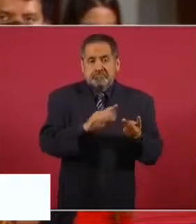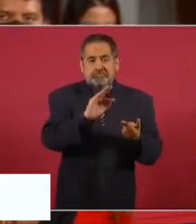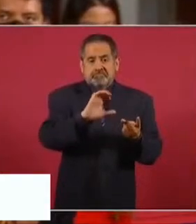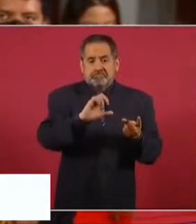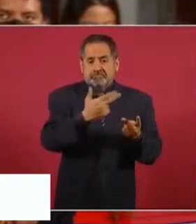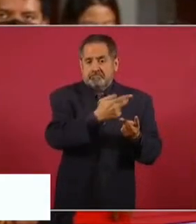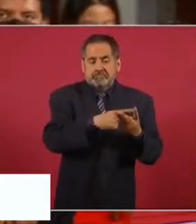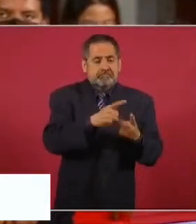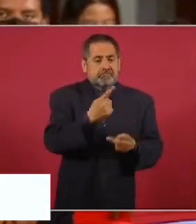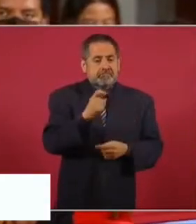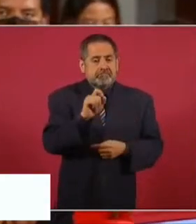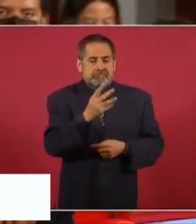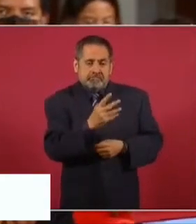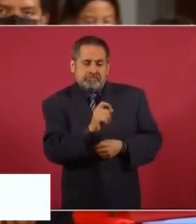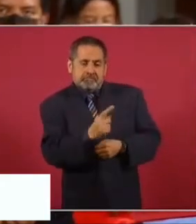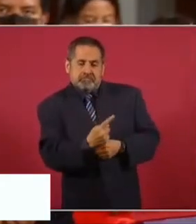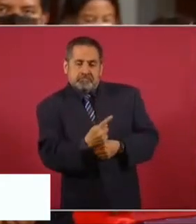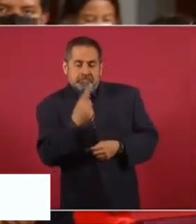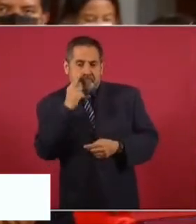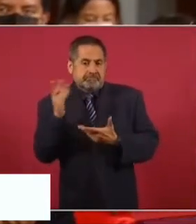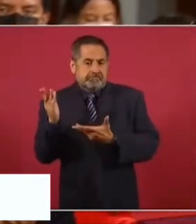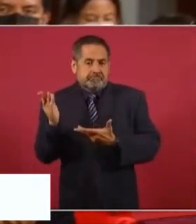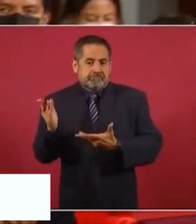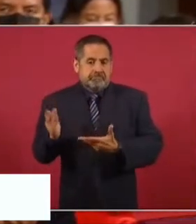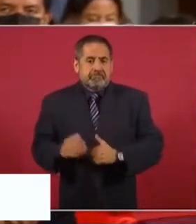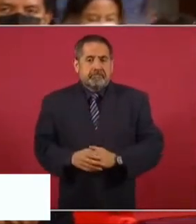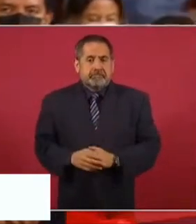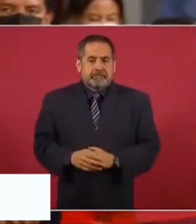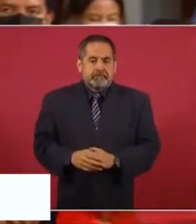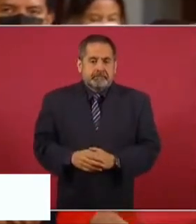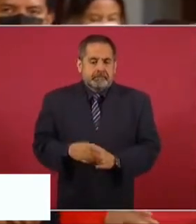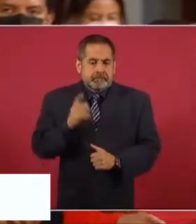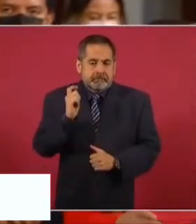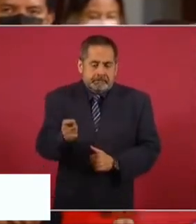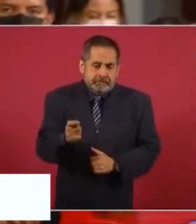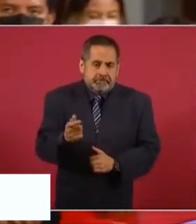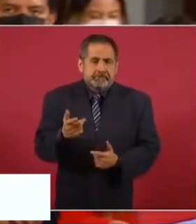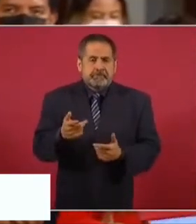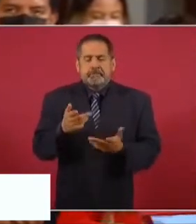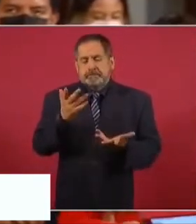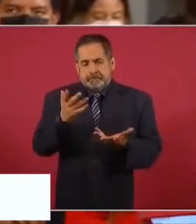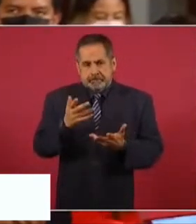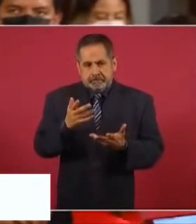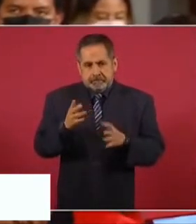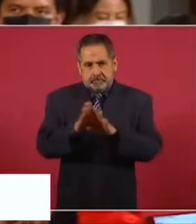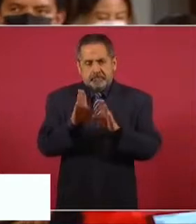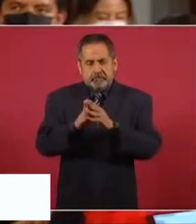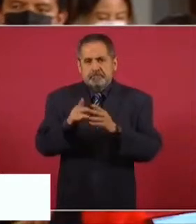está funcionando, pues entonces está haciendo politiquería y no periodismo y hay que denunciarlo.